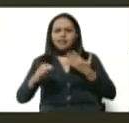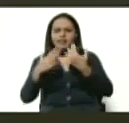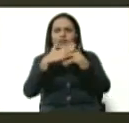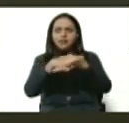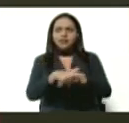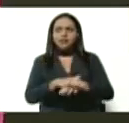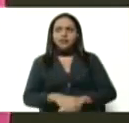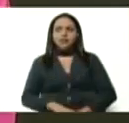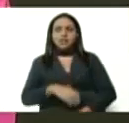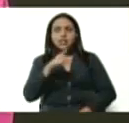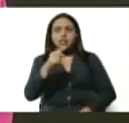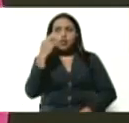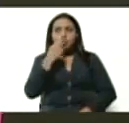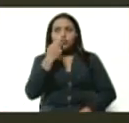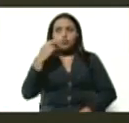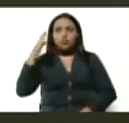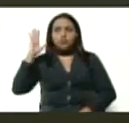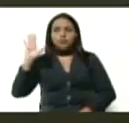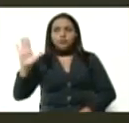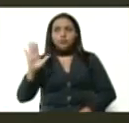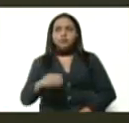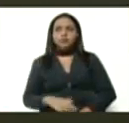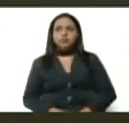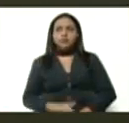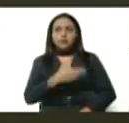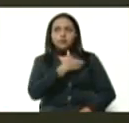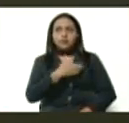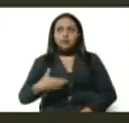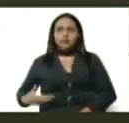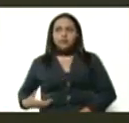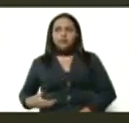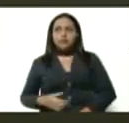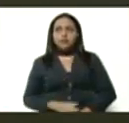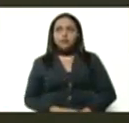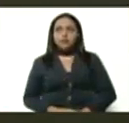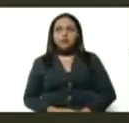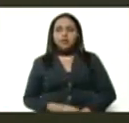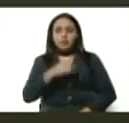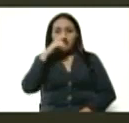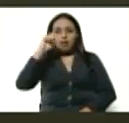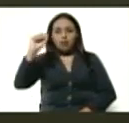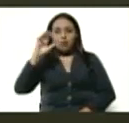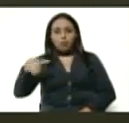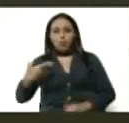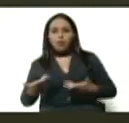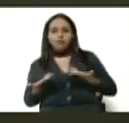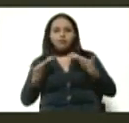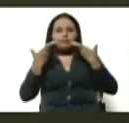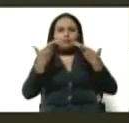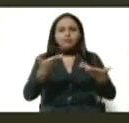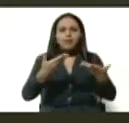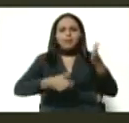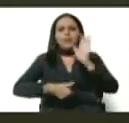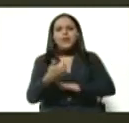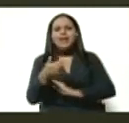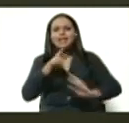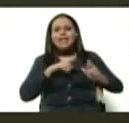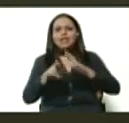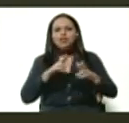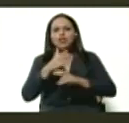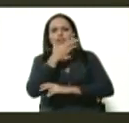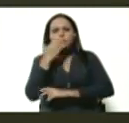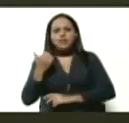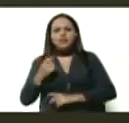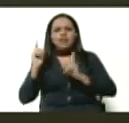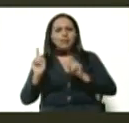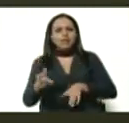sido el firme compromiso del presidente Maduro de elevar aún más estas relaciones. Sé que es así